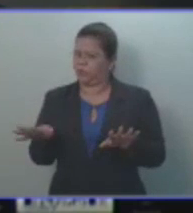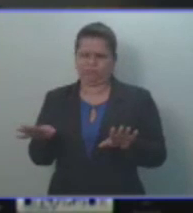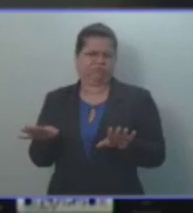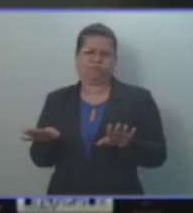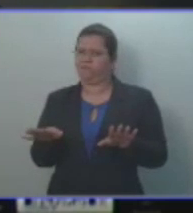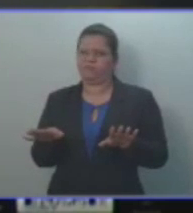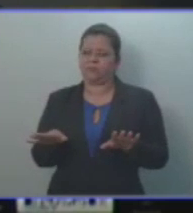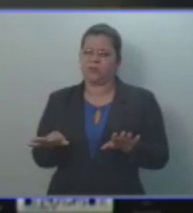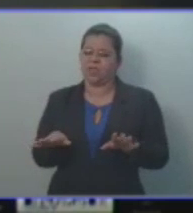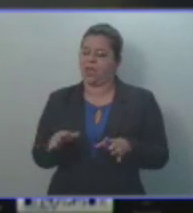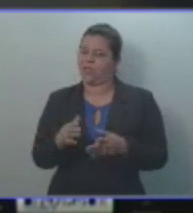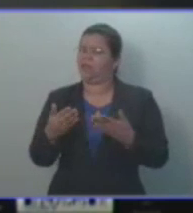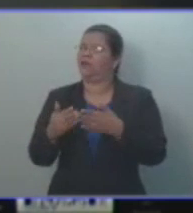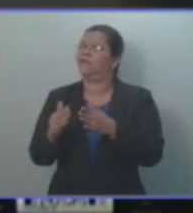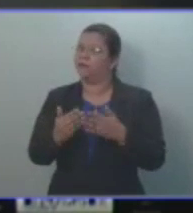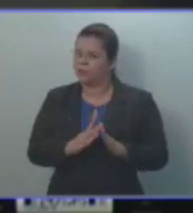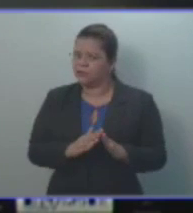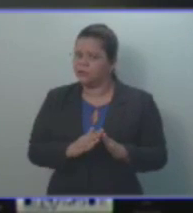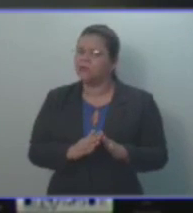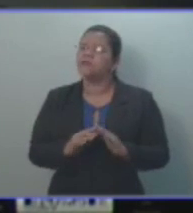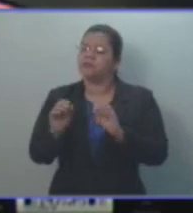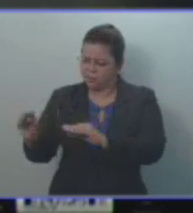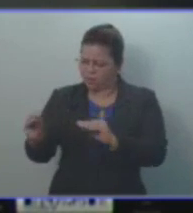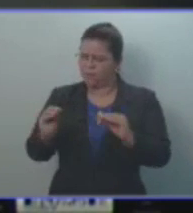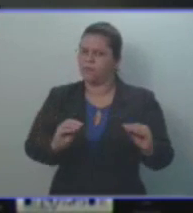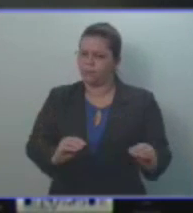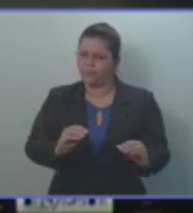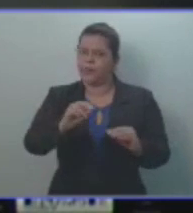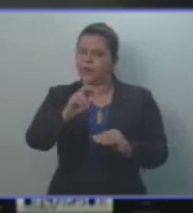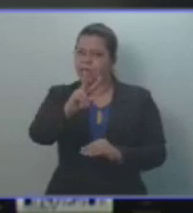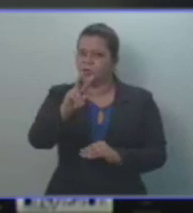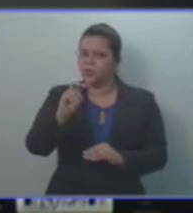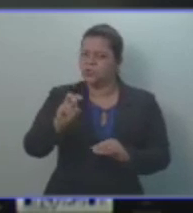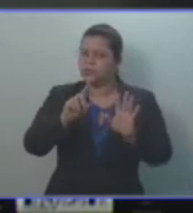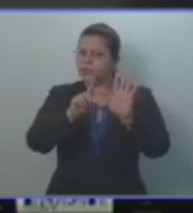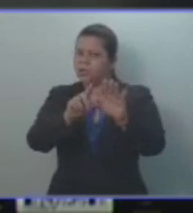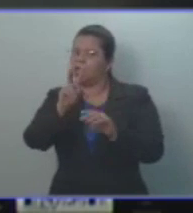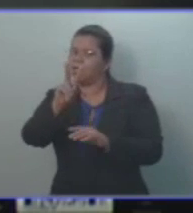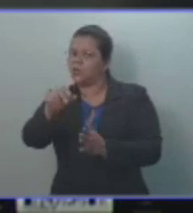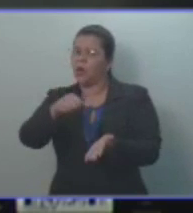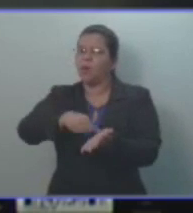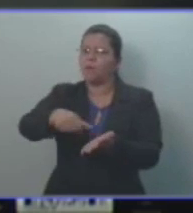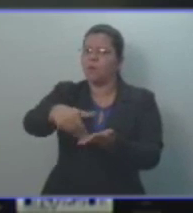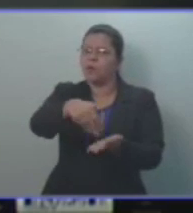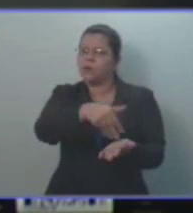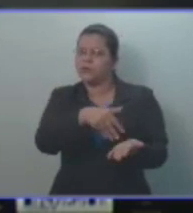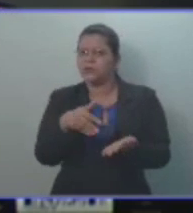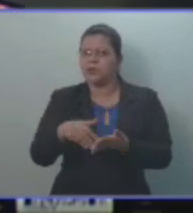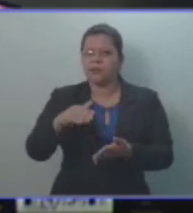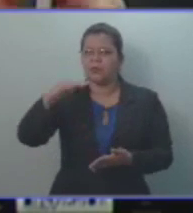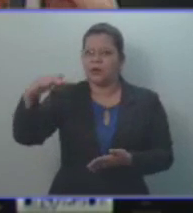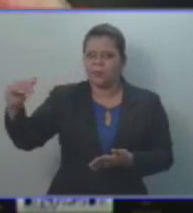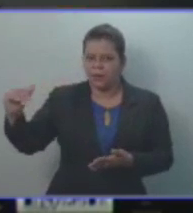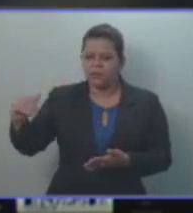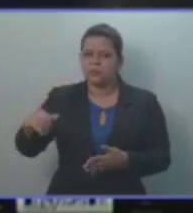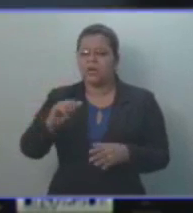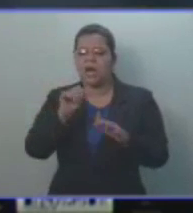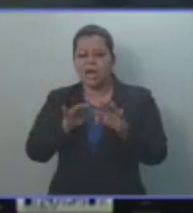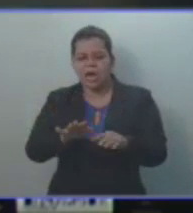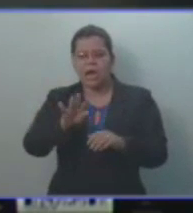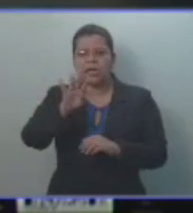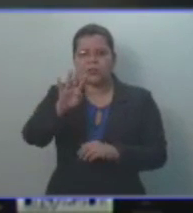contrario, es de aplicación universal en los 262 municipios del país y en los